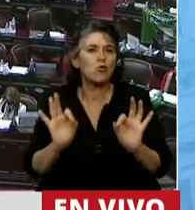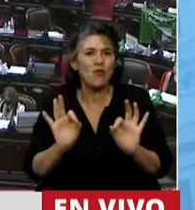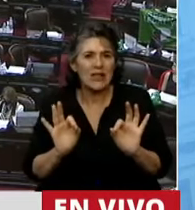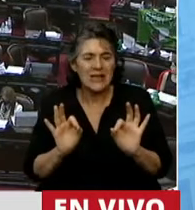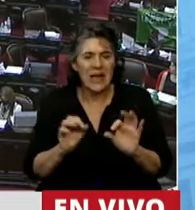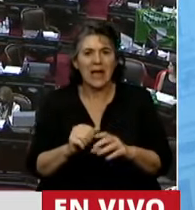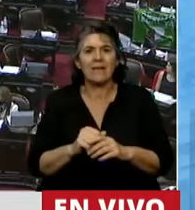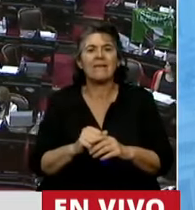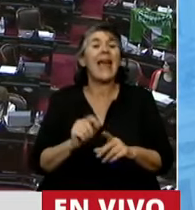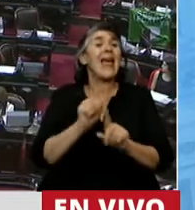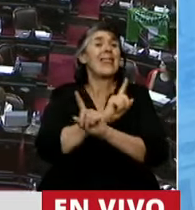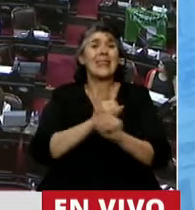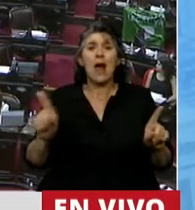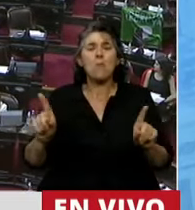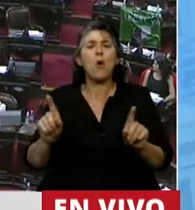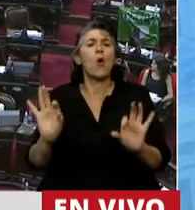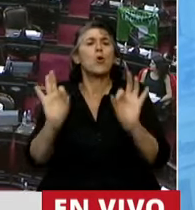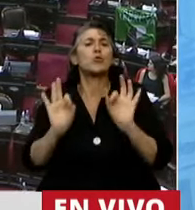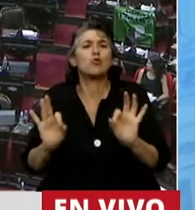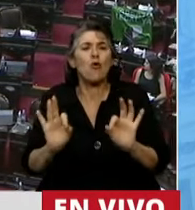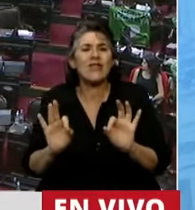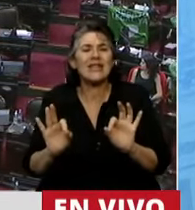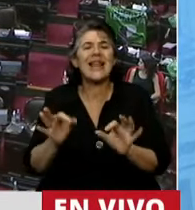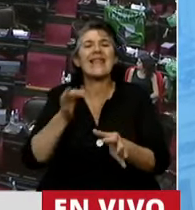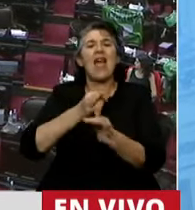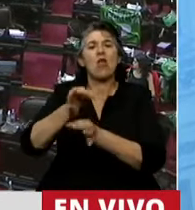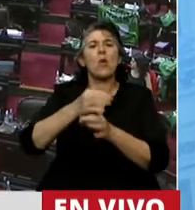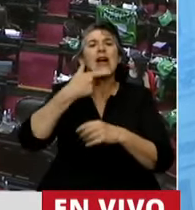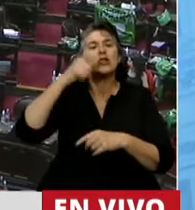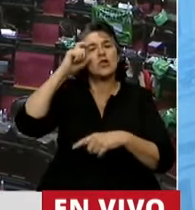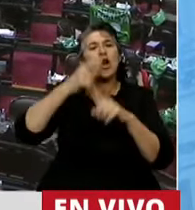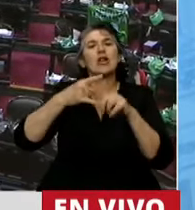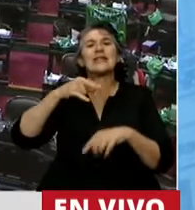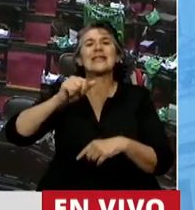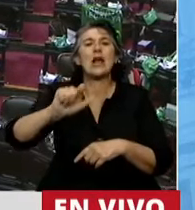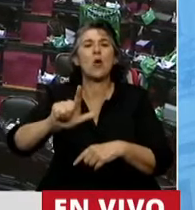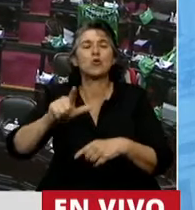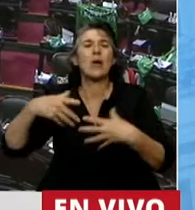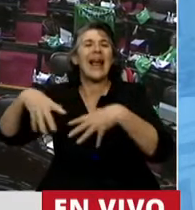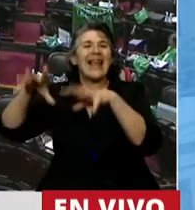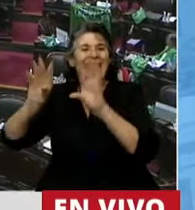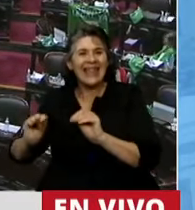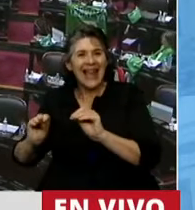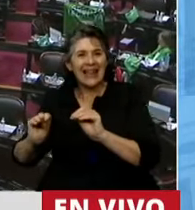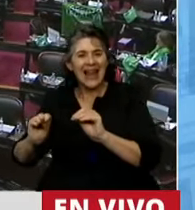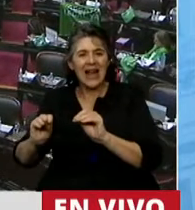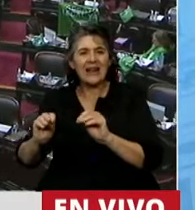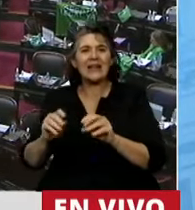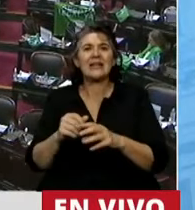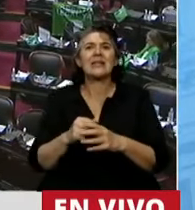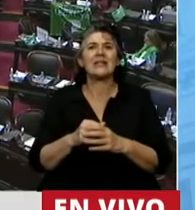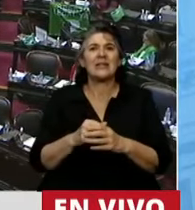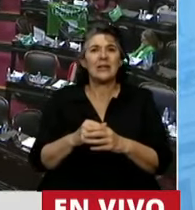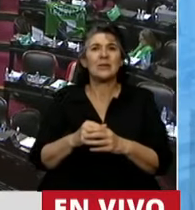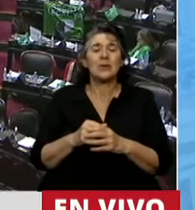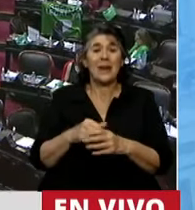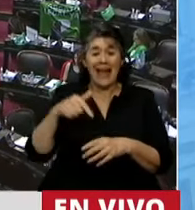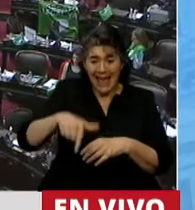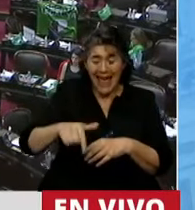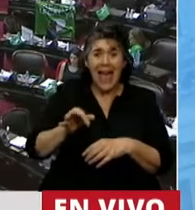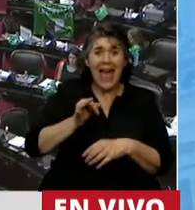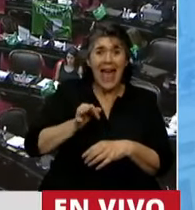educación sexual integral, un paso que parece mentira, pero en el año que